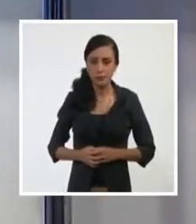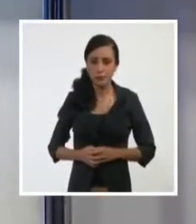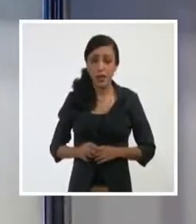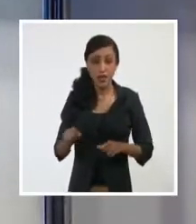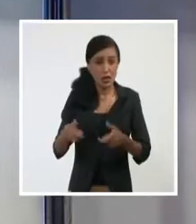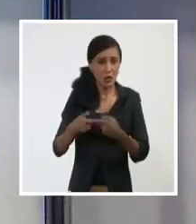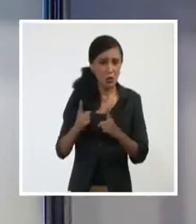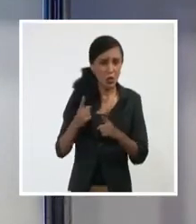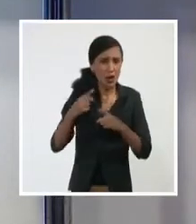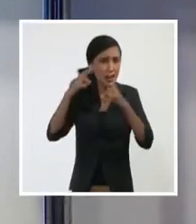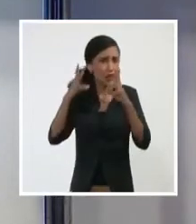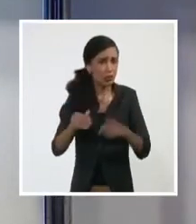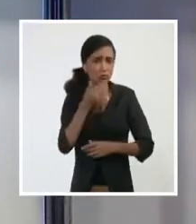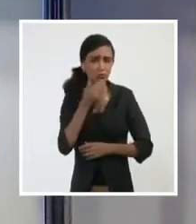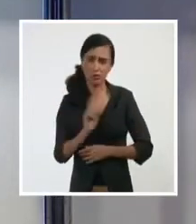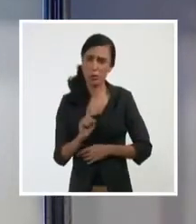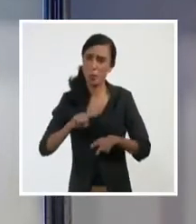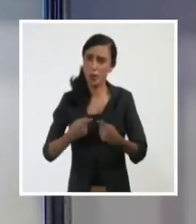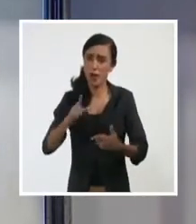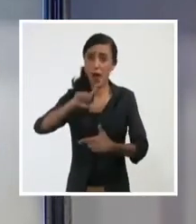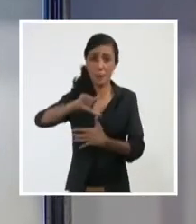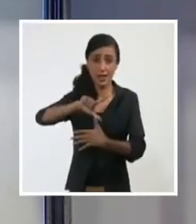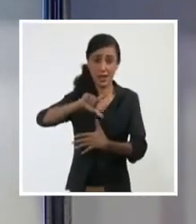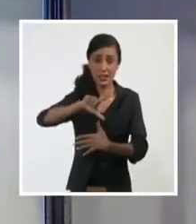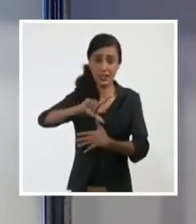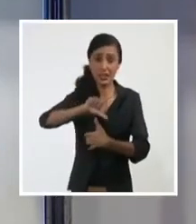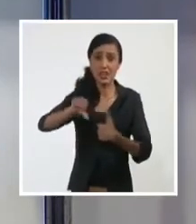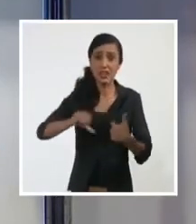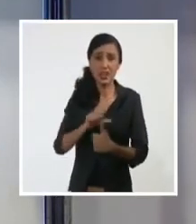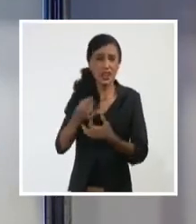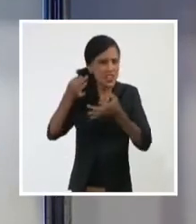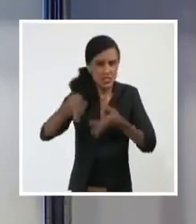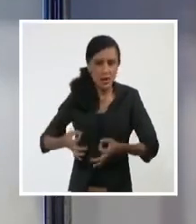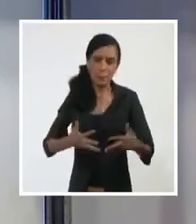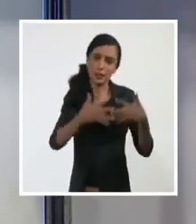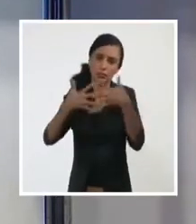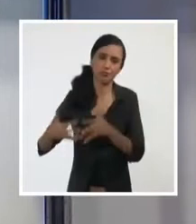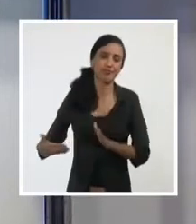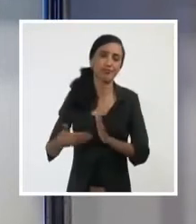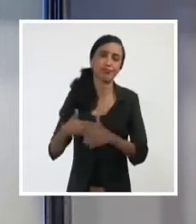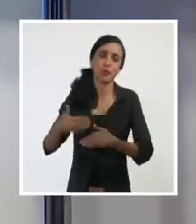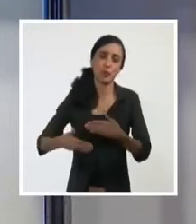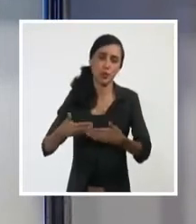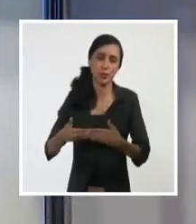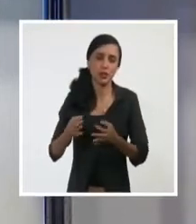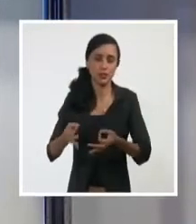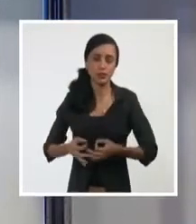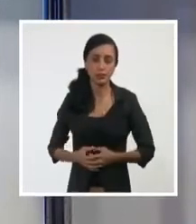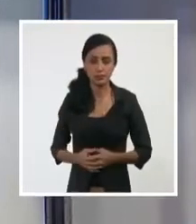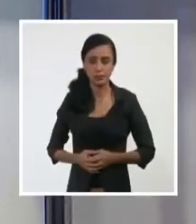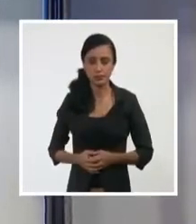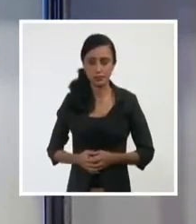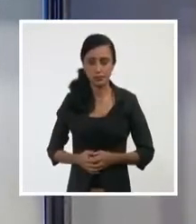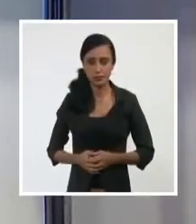esperar cosas buenas porque América Latina y el Caribe es el área geográfica natural de influencia de Estados Unidos. Nos consideran su patio